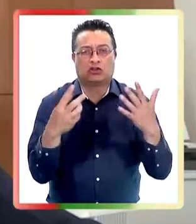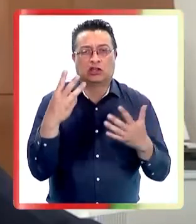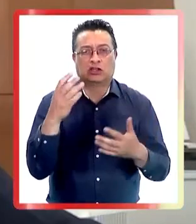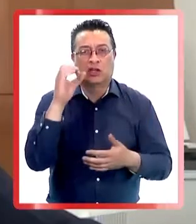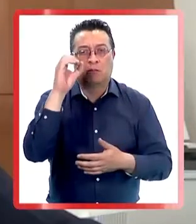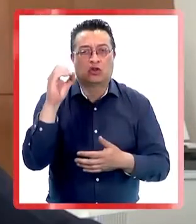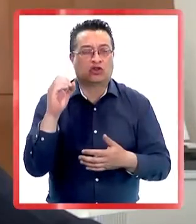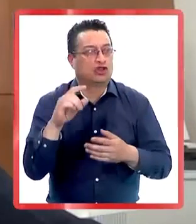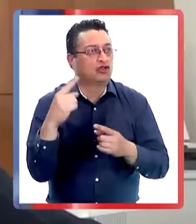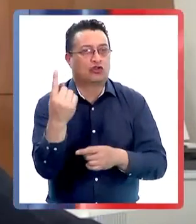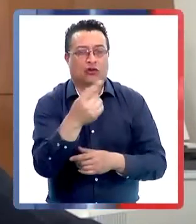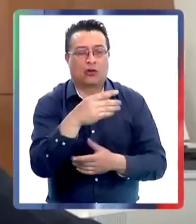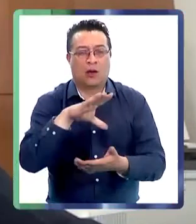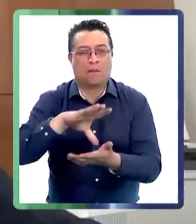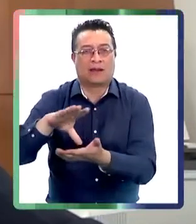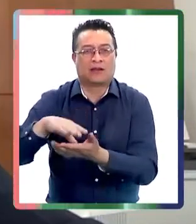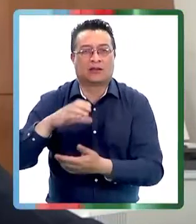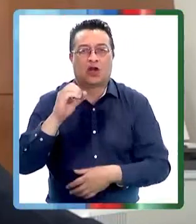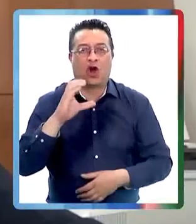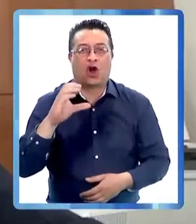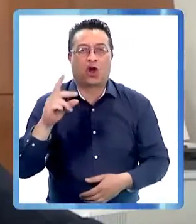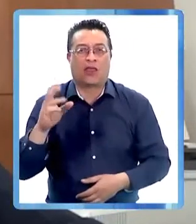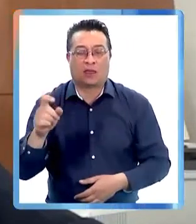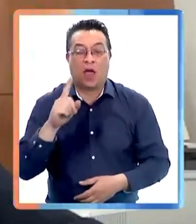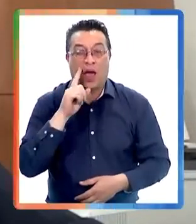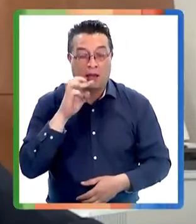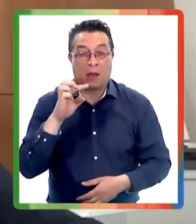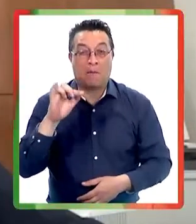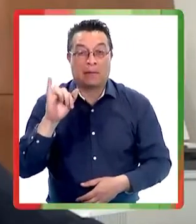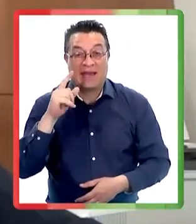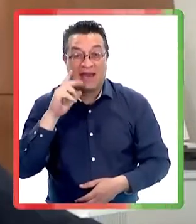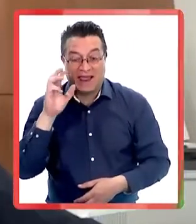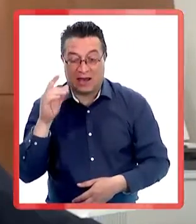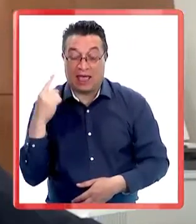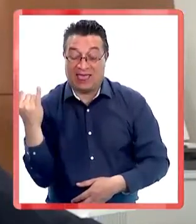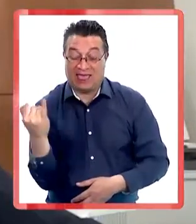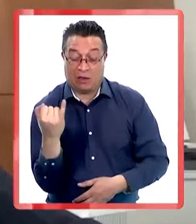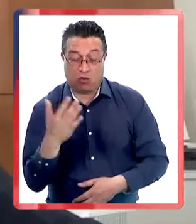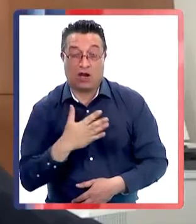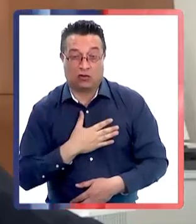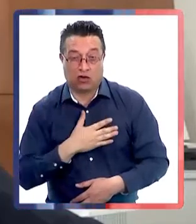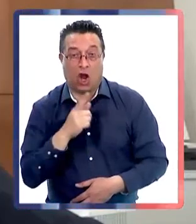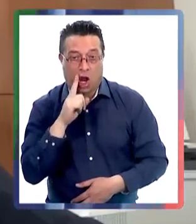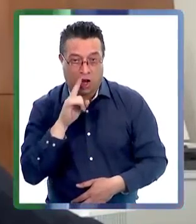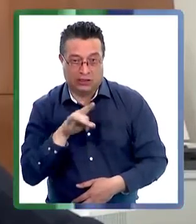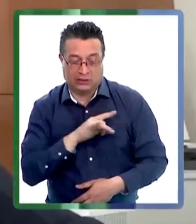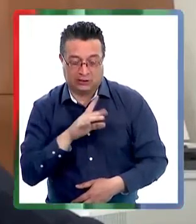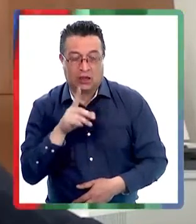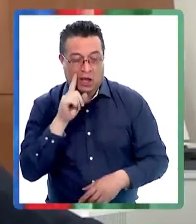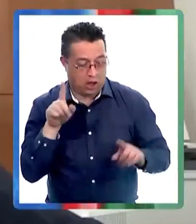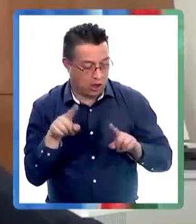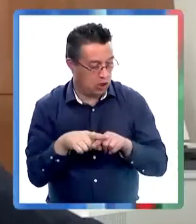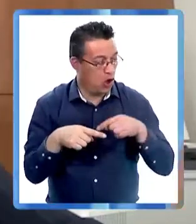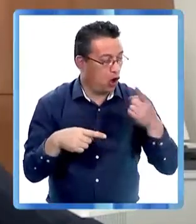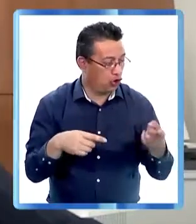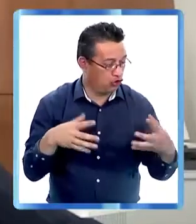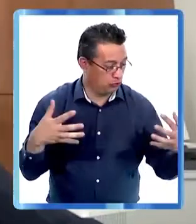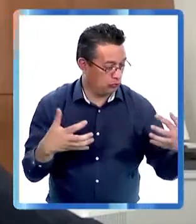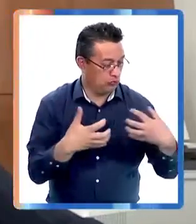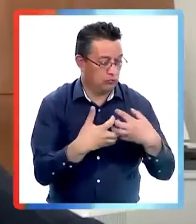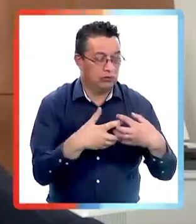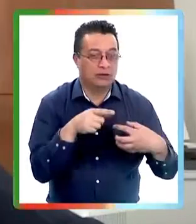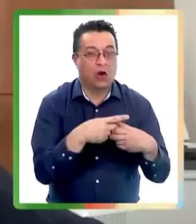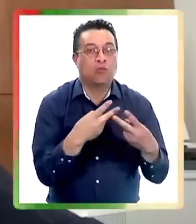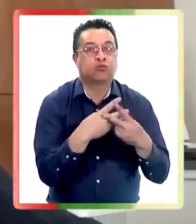83% de los países de la OCDE, donde junto con haber un pilar de ahorro privado individual como en Chile lo hay, existe además un